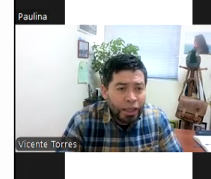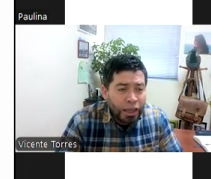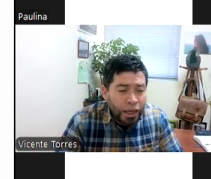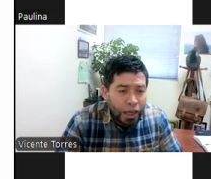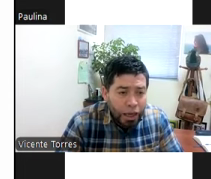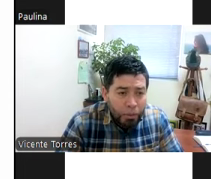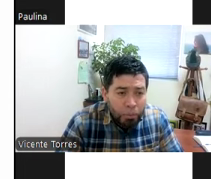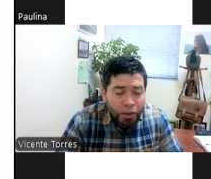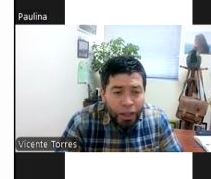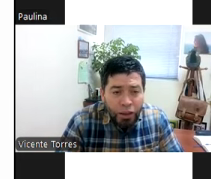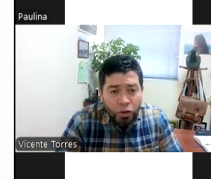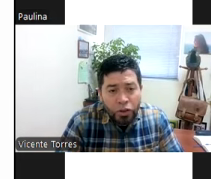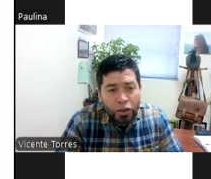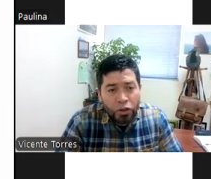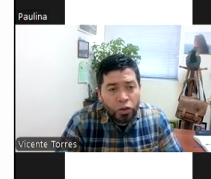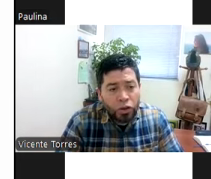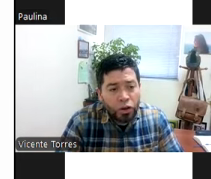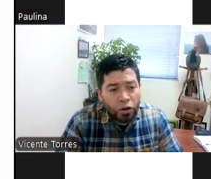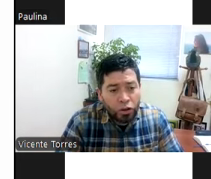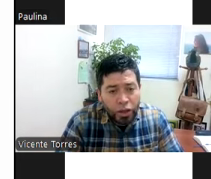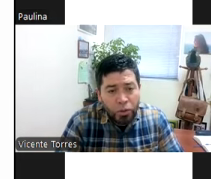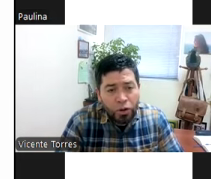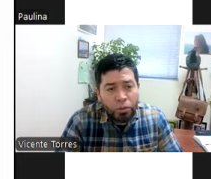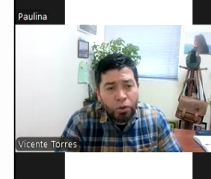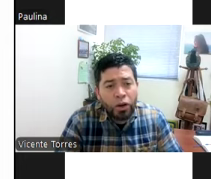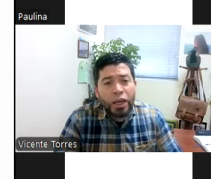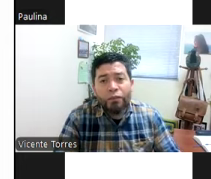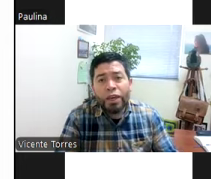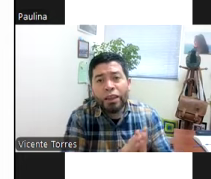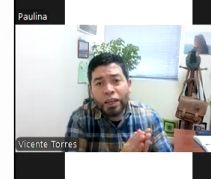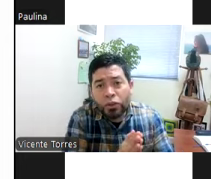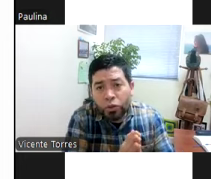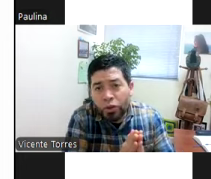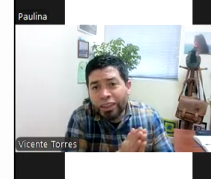principalmente por eventos que nosotros los conocemos como